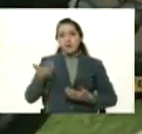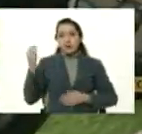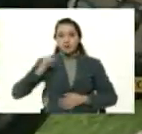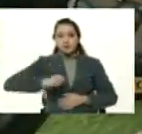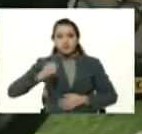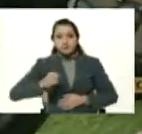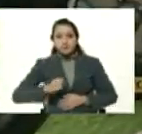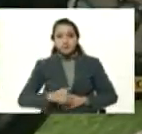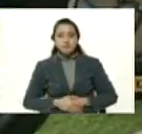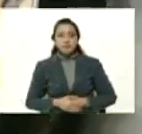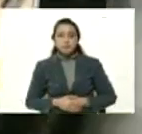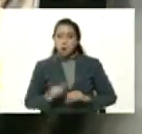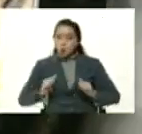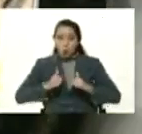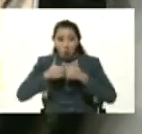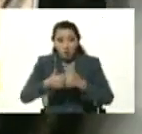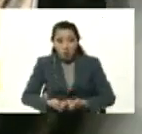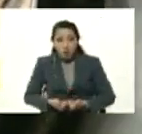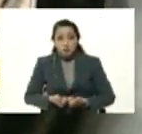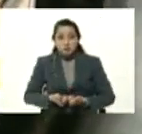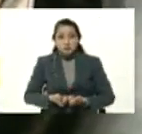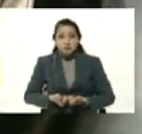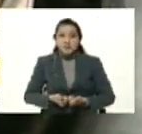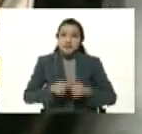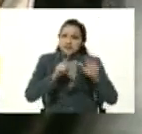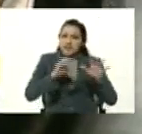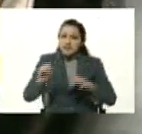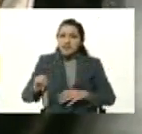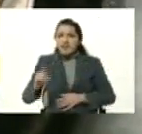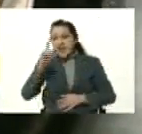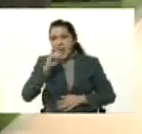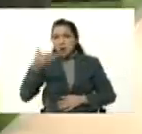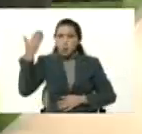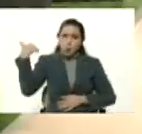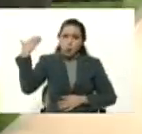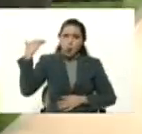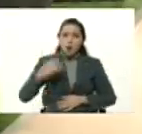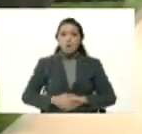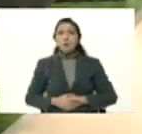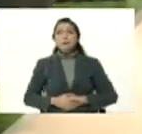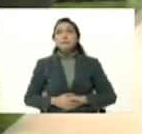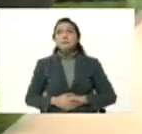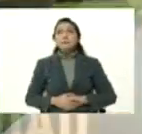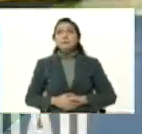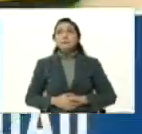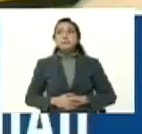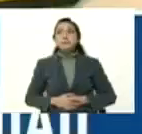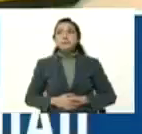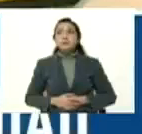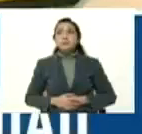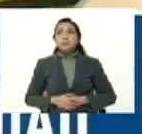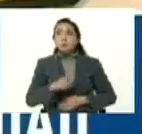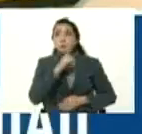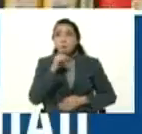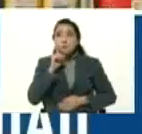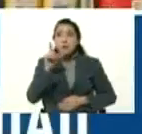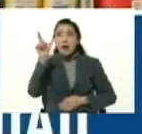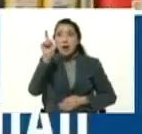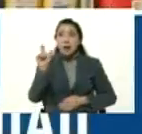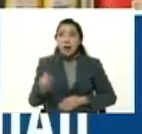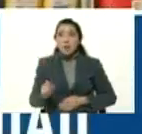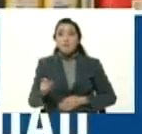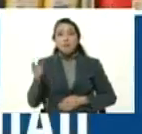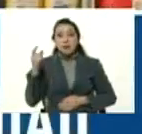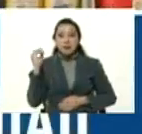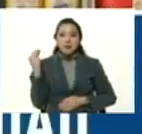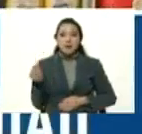y comenzó hace más de 60 años en Guacara. ¿Ese apellido Brodsky de dónde viene? Es de origen italiano, presidente.